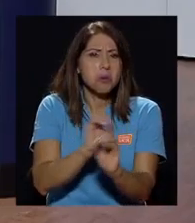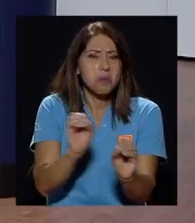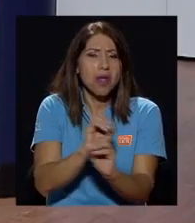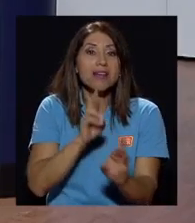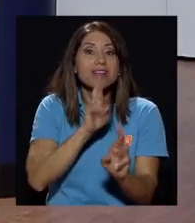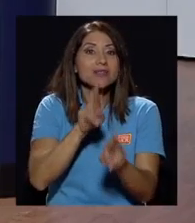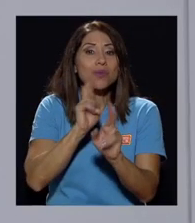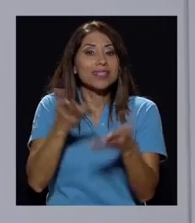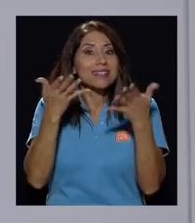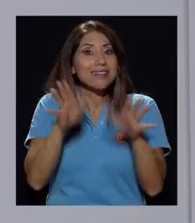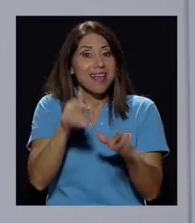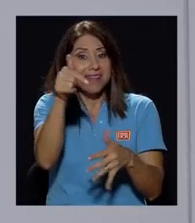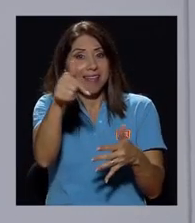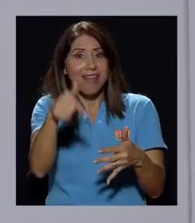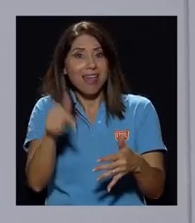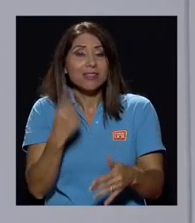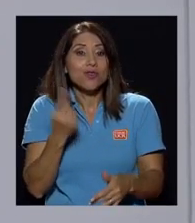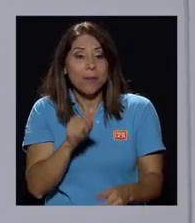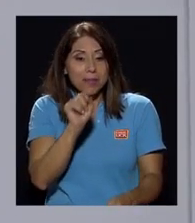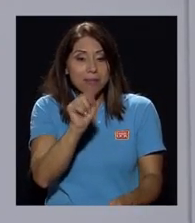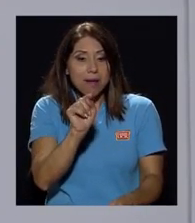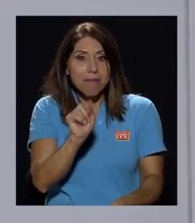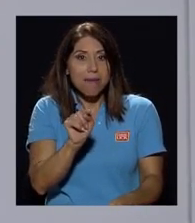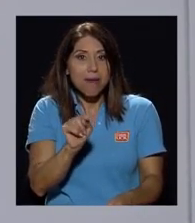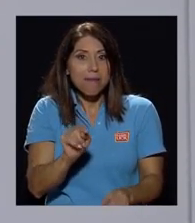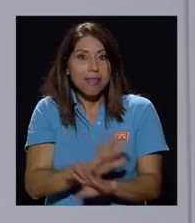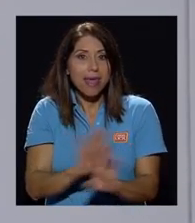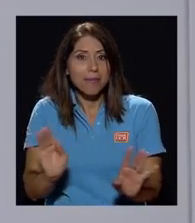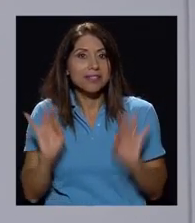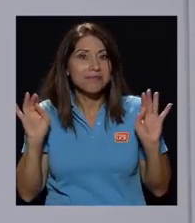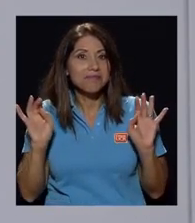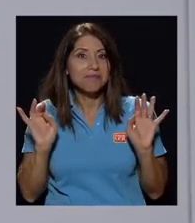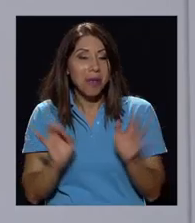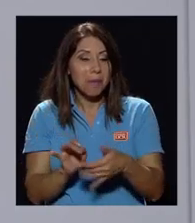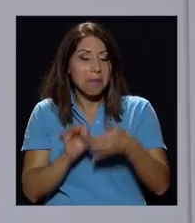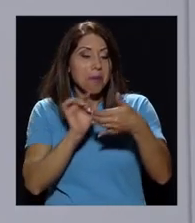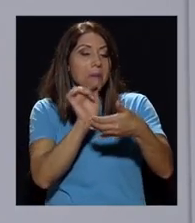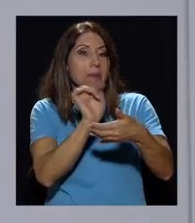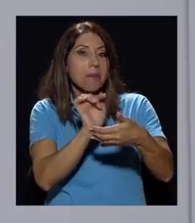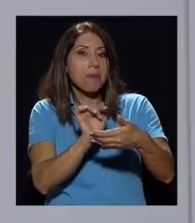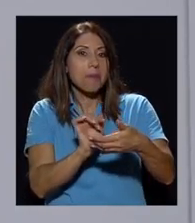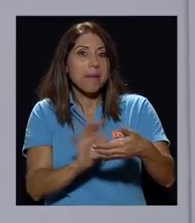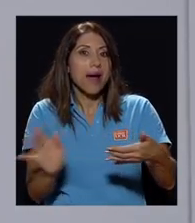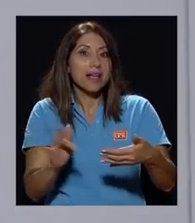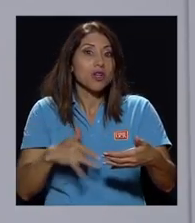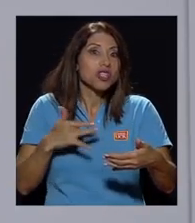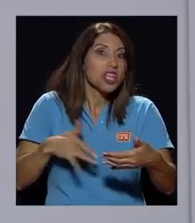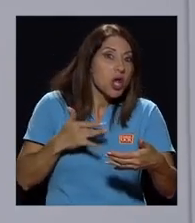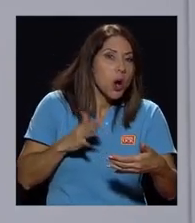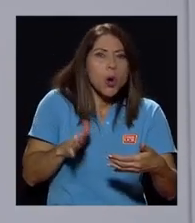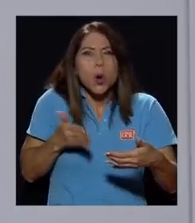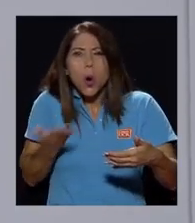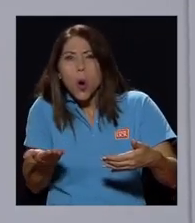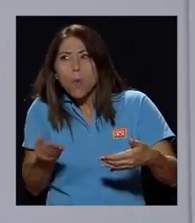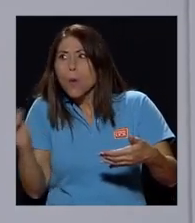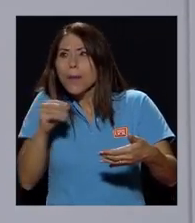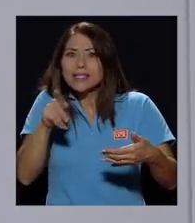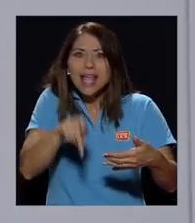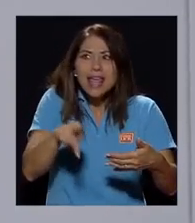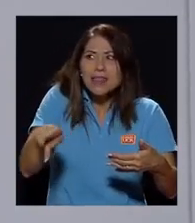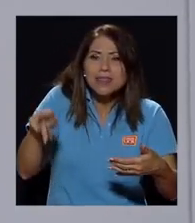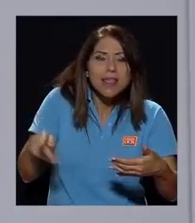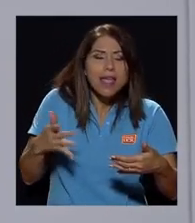respuestas ya están dadas entonces es nada más con el dedito o no escoger a la respuesta si lo sintió como los sentidos y más gente lo